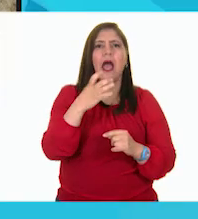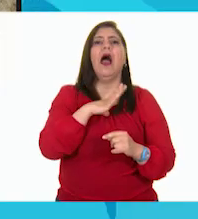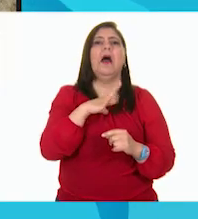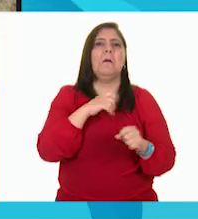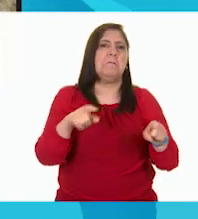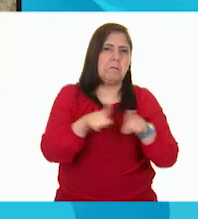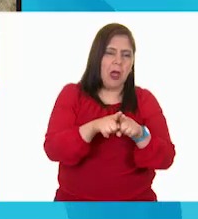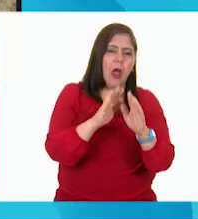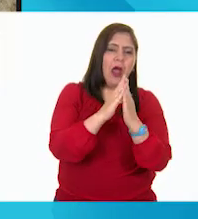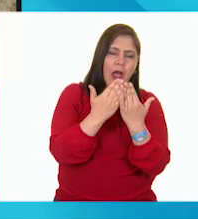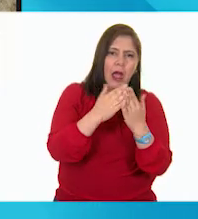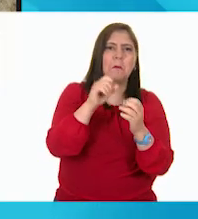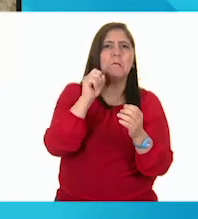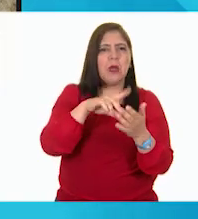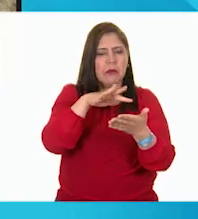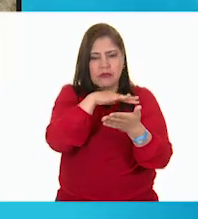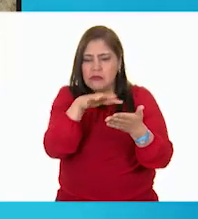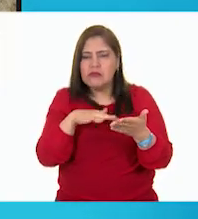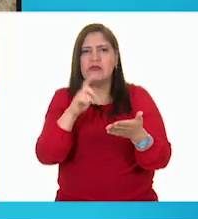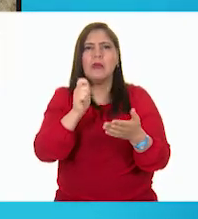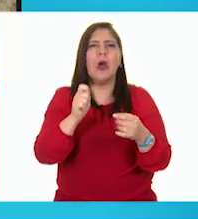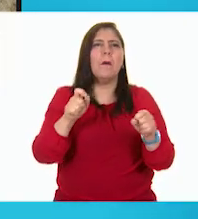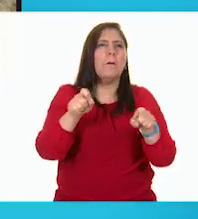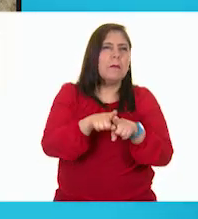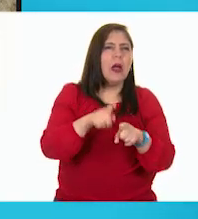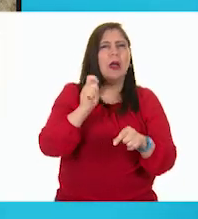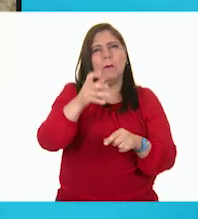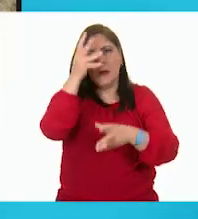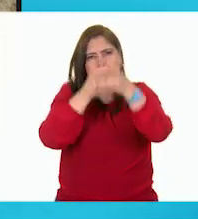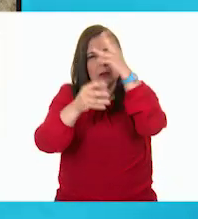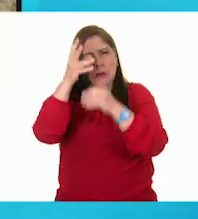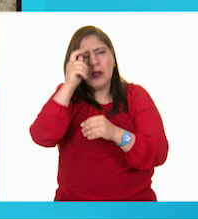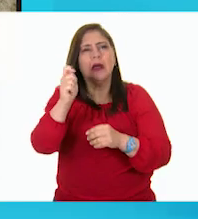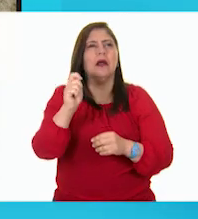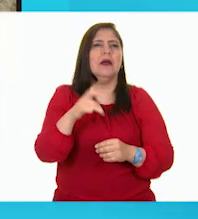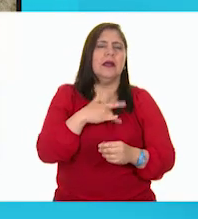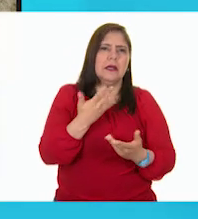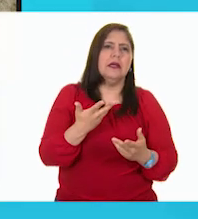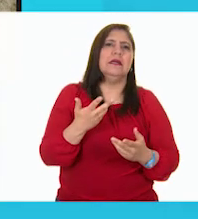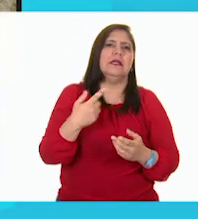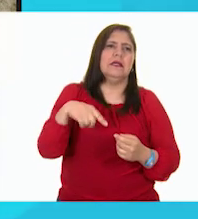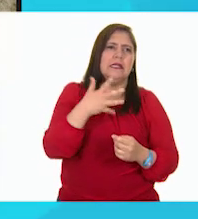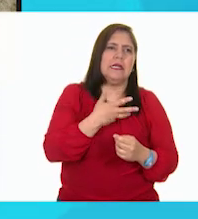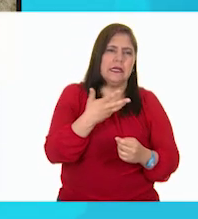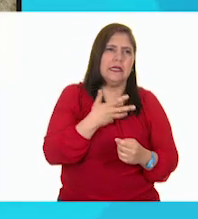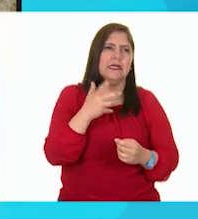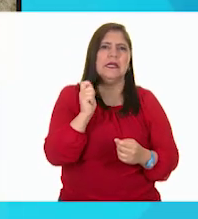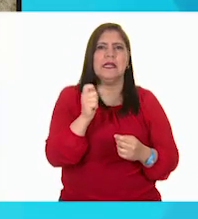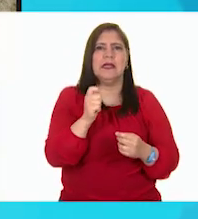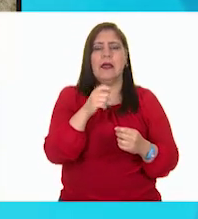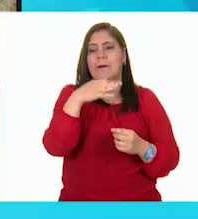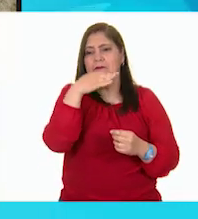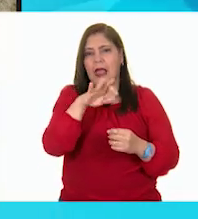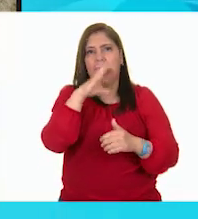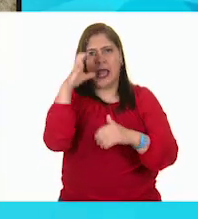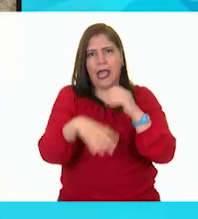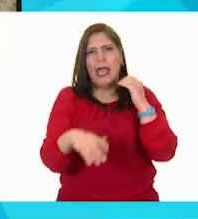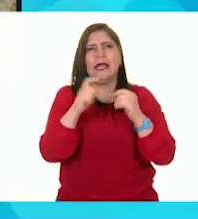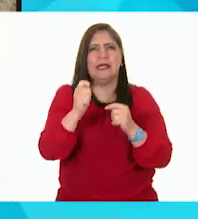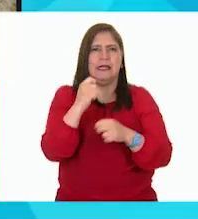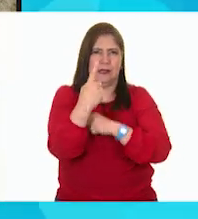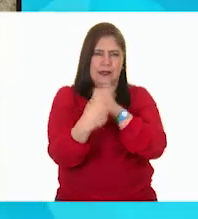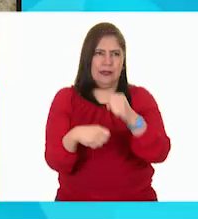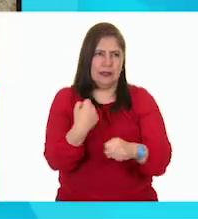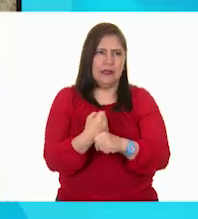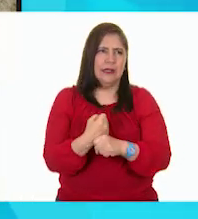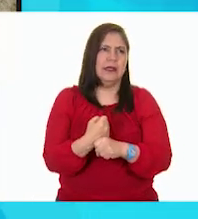y aprendemos las mismas lecciones. Tenemos nuestras kermeses y fiestas de fin de cursos. Y pues, aunque